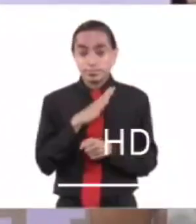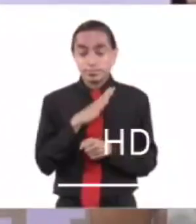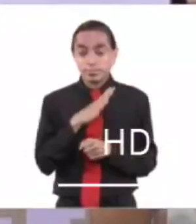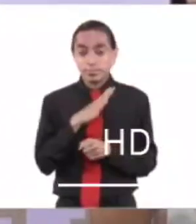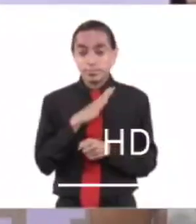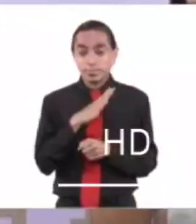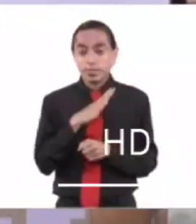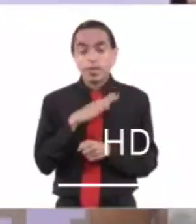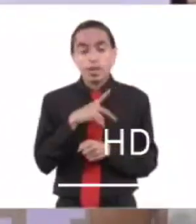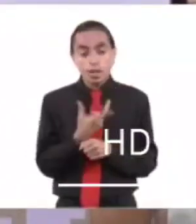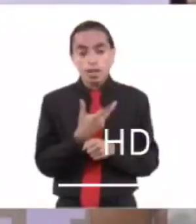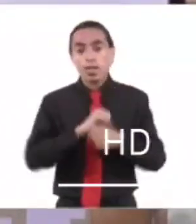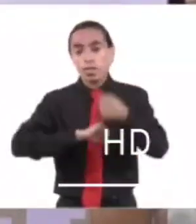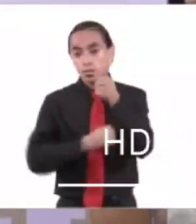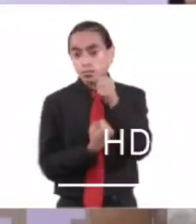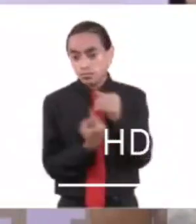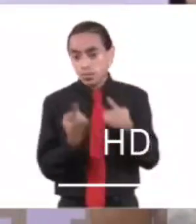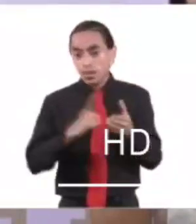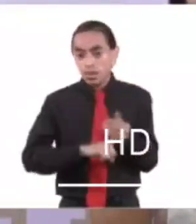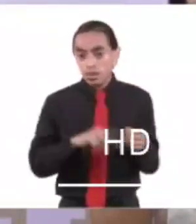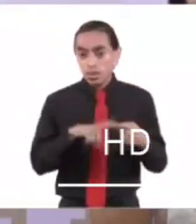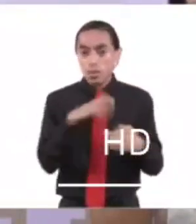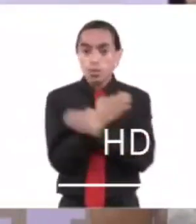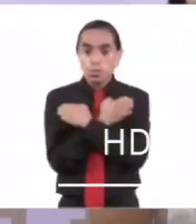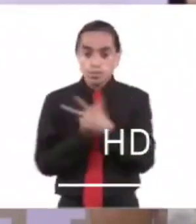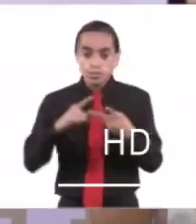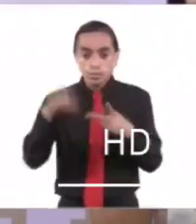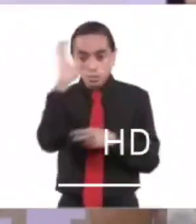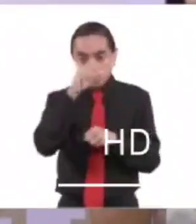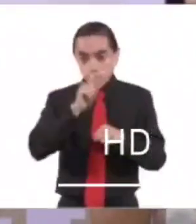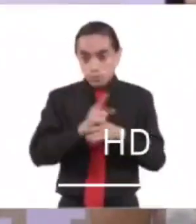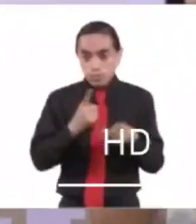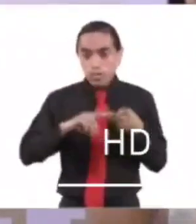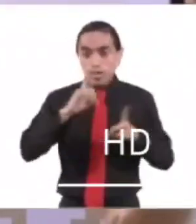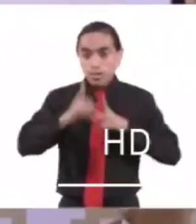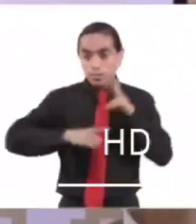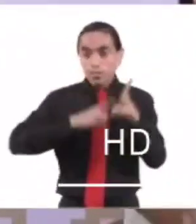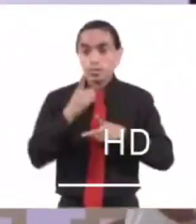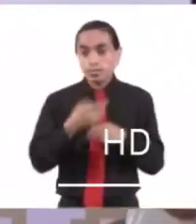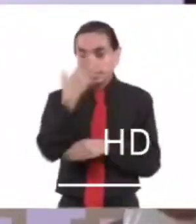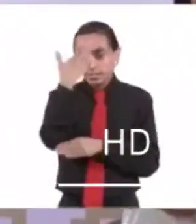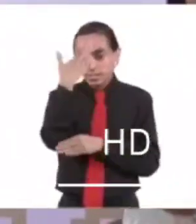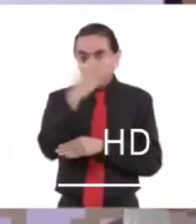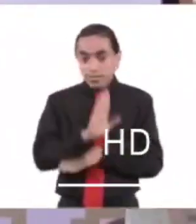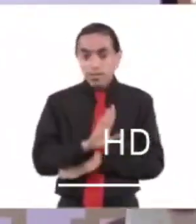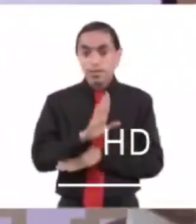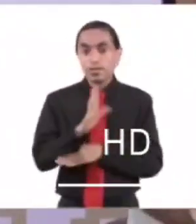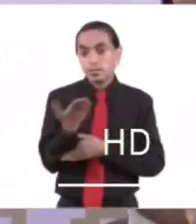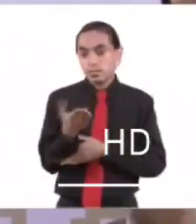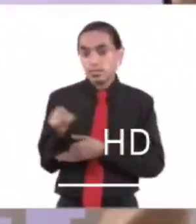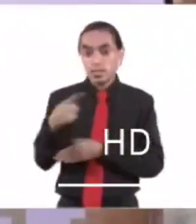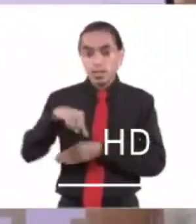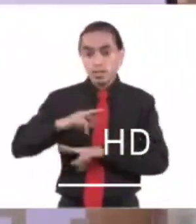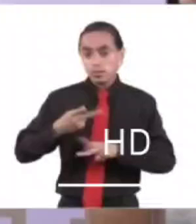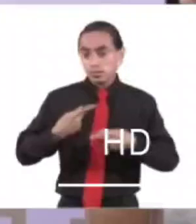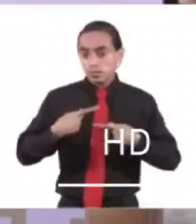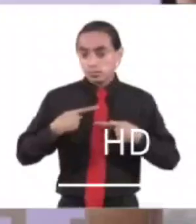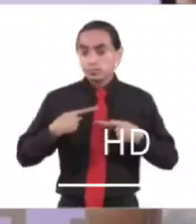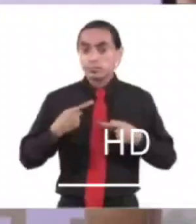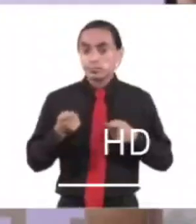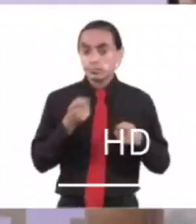otorga educación, cultura, deporte y saberes y autonomía económica. Estamos